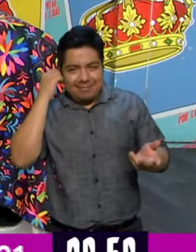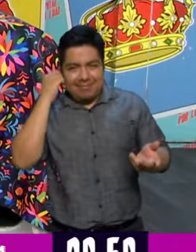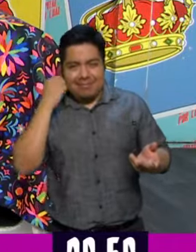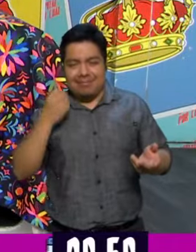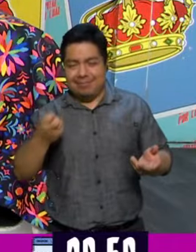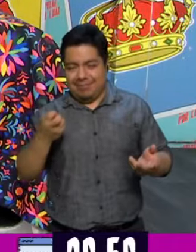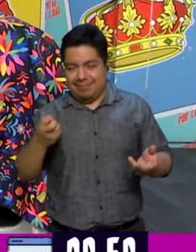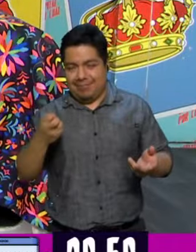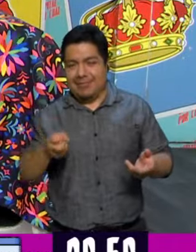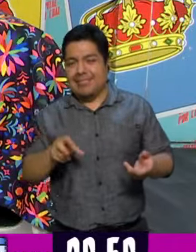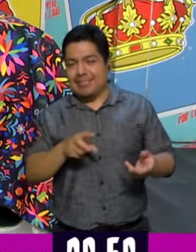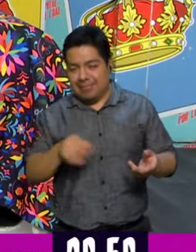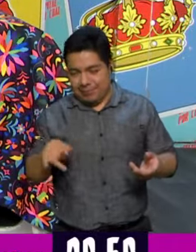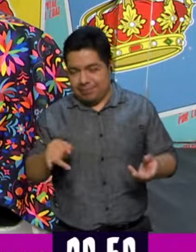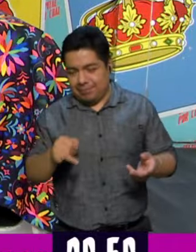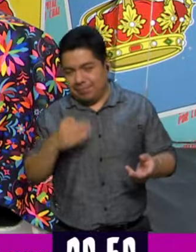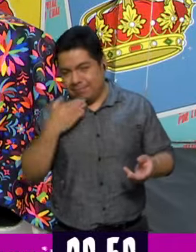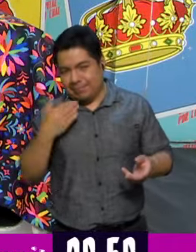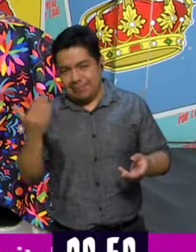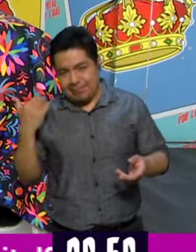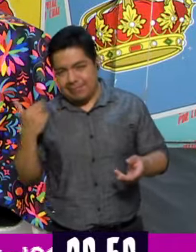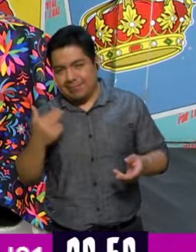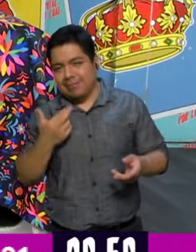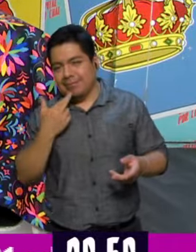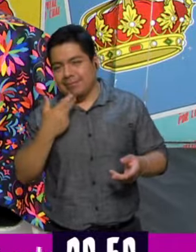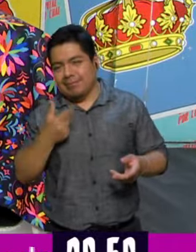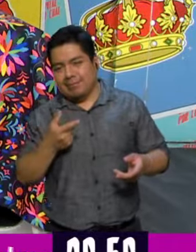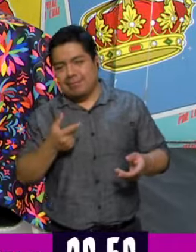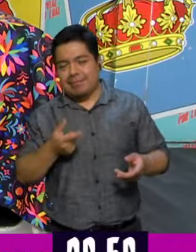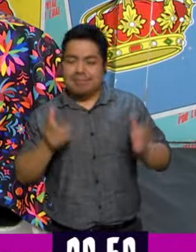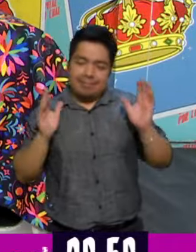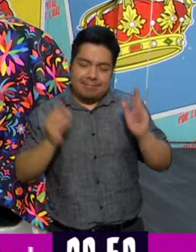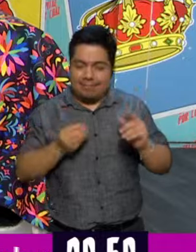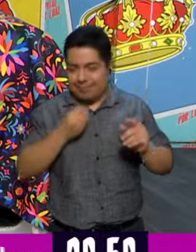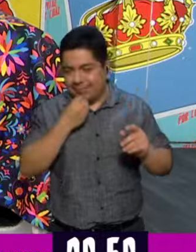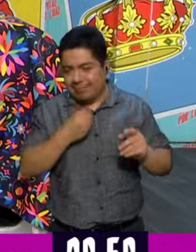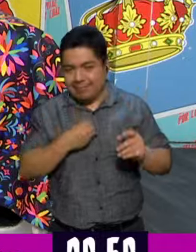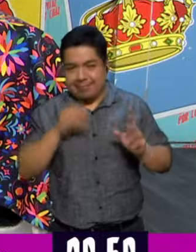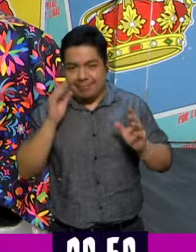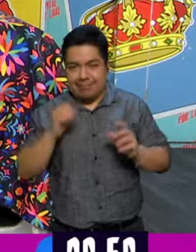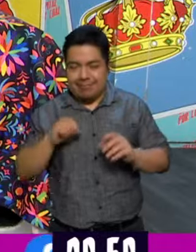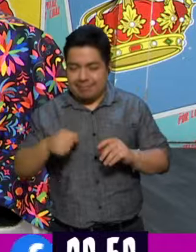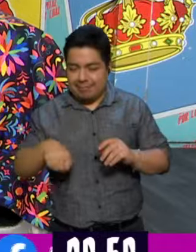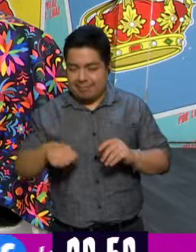Eso. Así. Que, no, me gustaba más antes, ¿eh? Me gustaba más antes, pero bueno. Muñequeo.